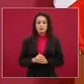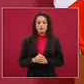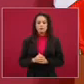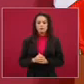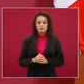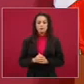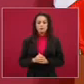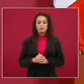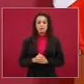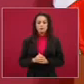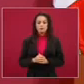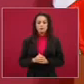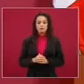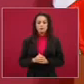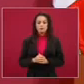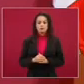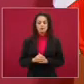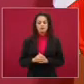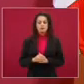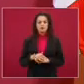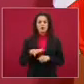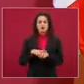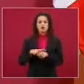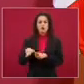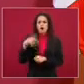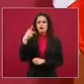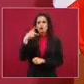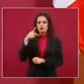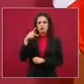¿Cuál es el lema del Universal?